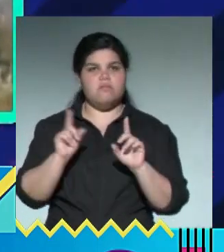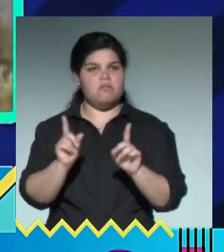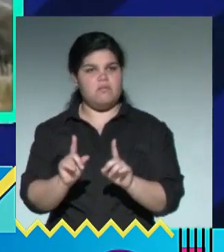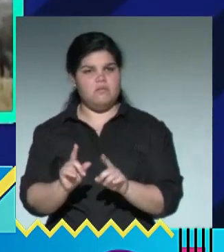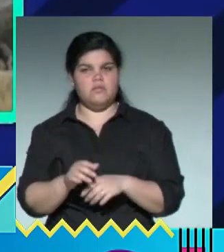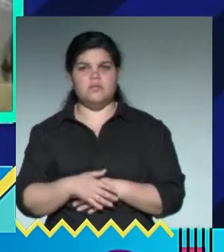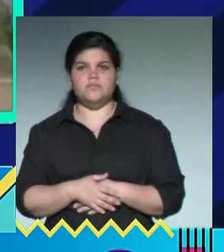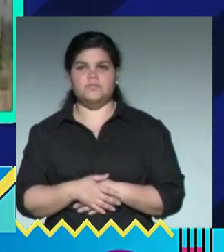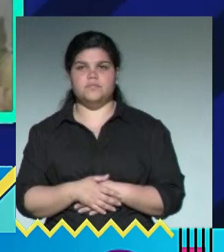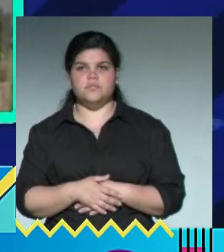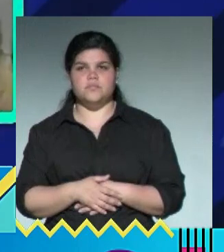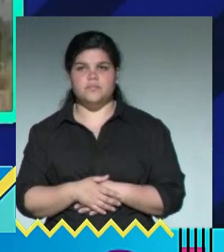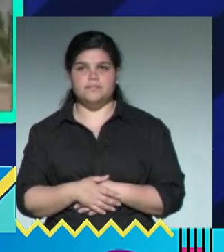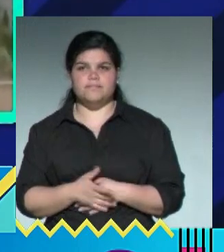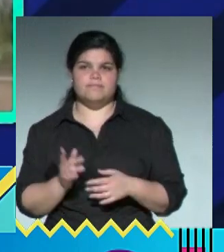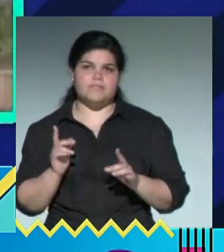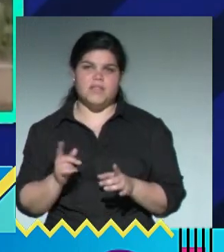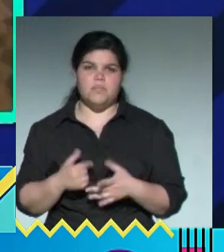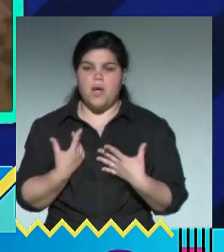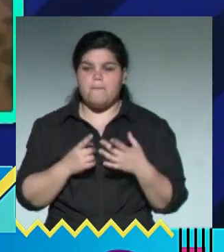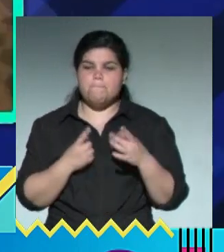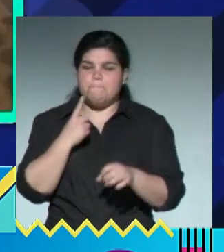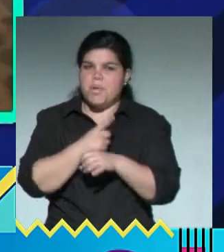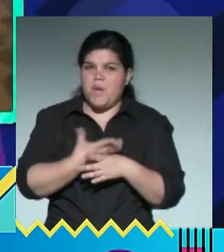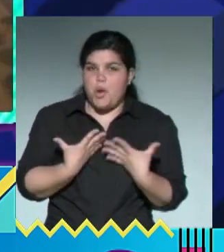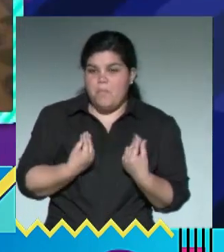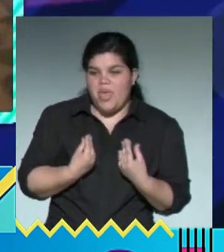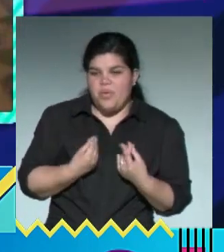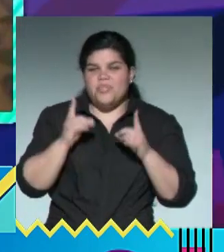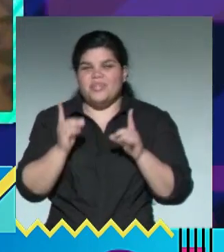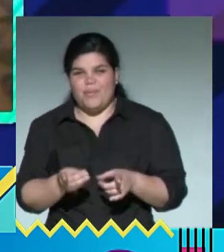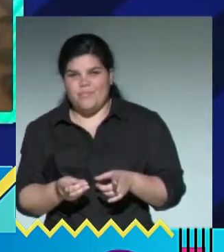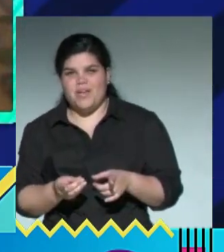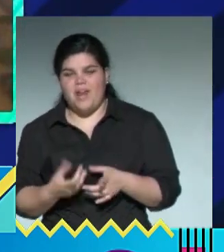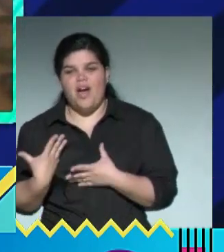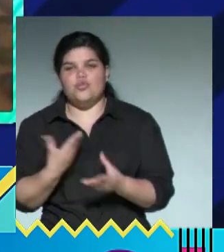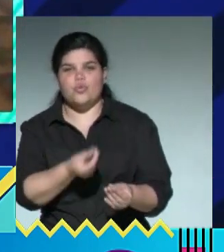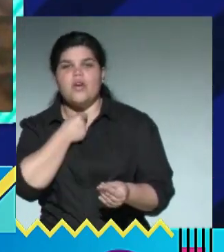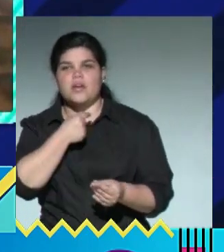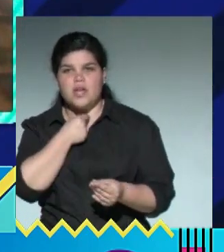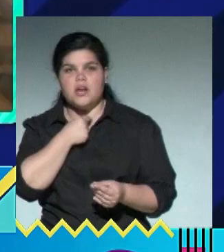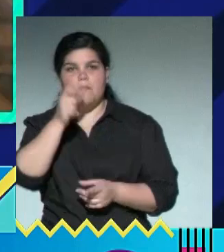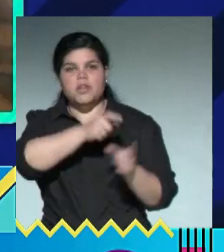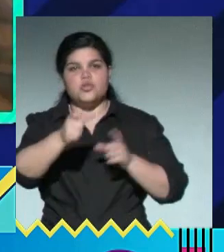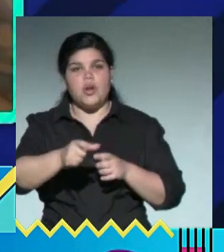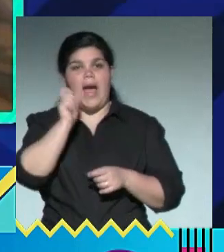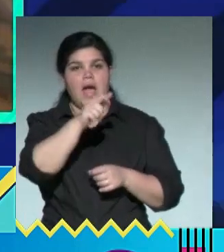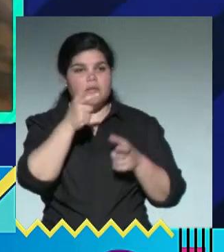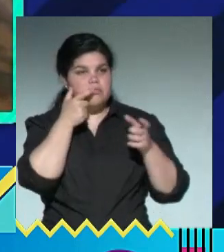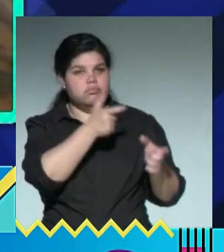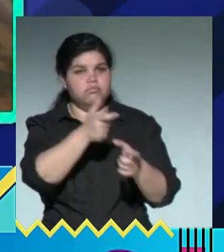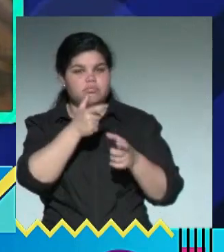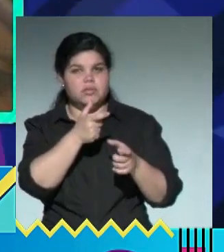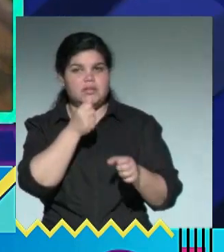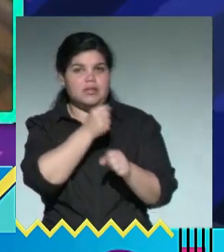un susto y otro poco también por dar una mano, ¿no es cierto?, a todos los que estamos trabajando ahí arriba. ¿Se acercaba la